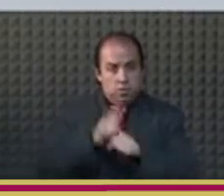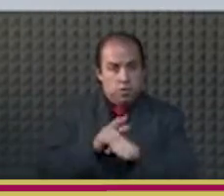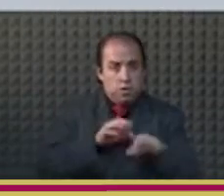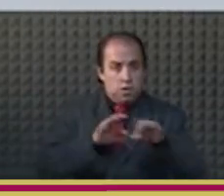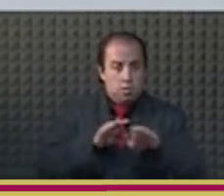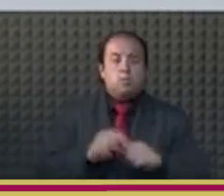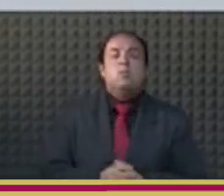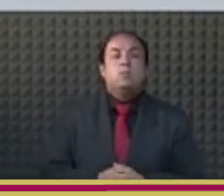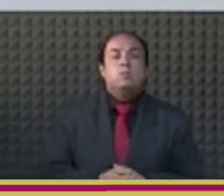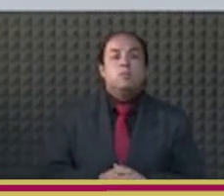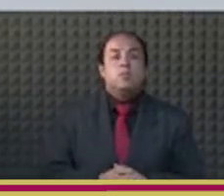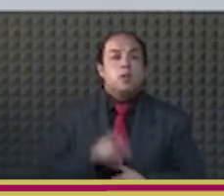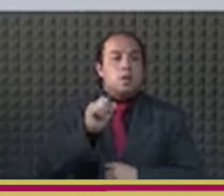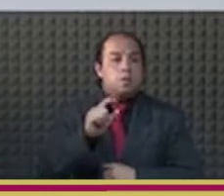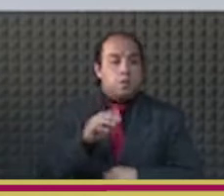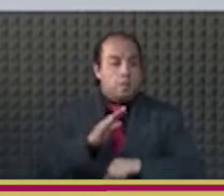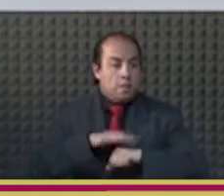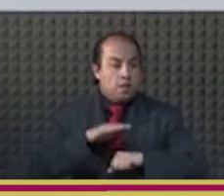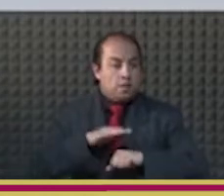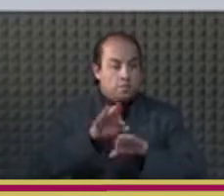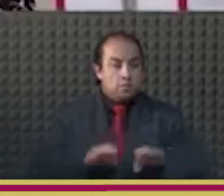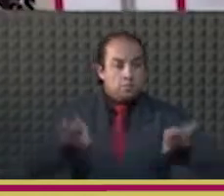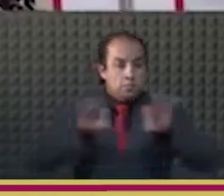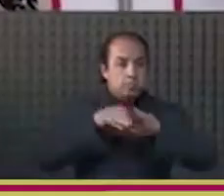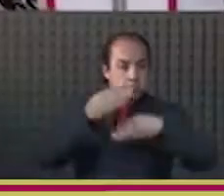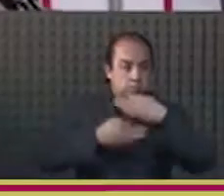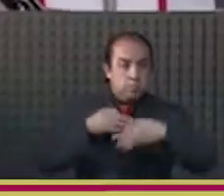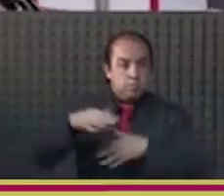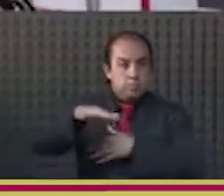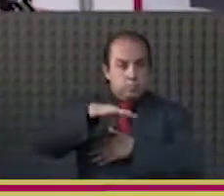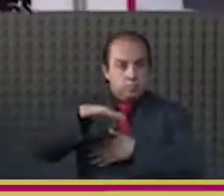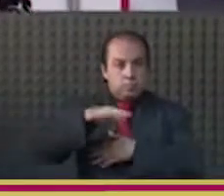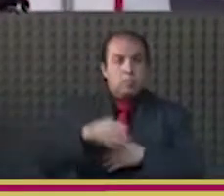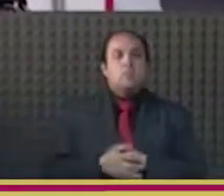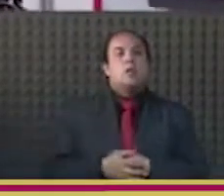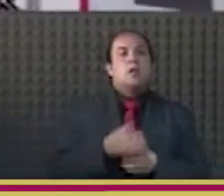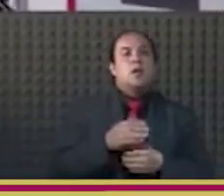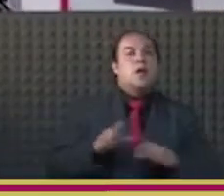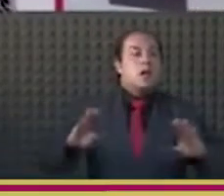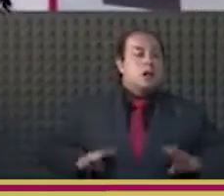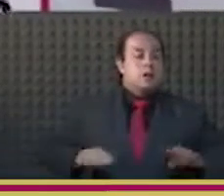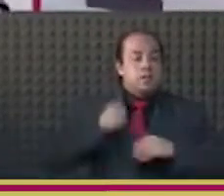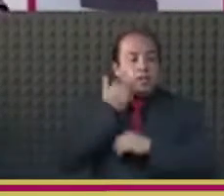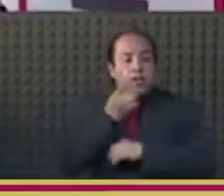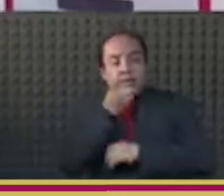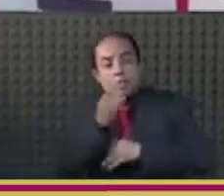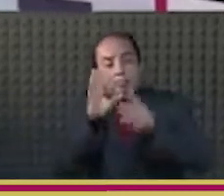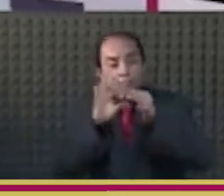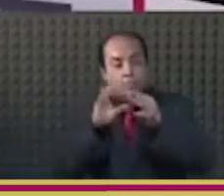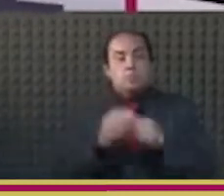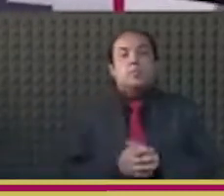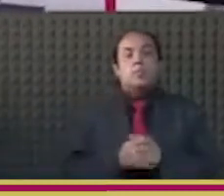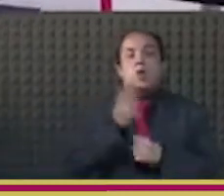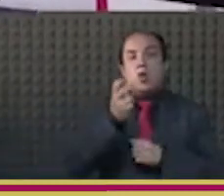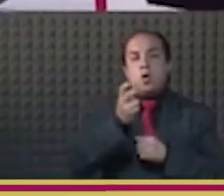de Empleo. Y más aún, la más fundamental de todas las partes y de las características que me gustaría destacar, que con esto se